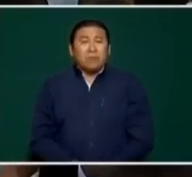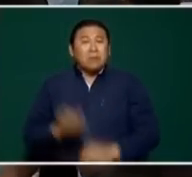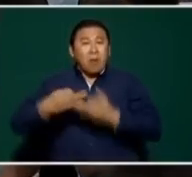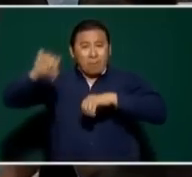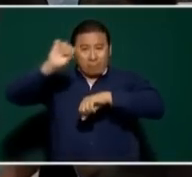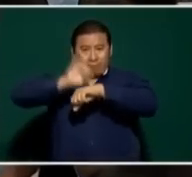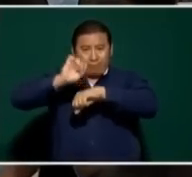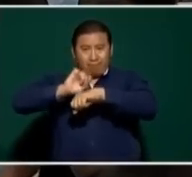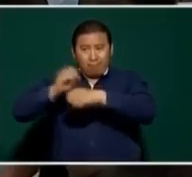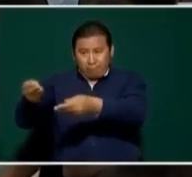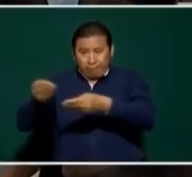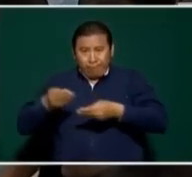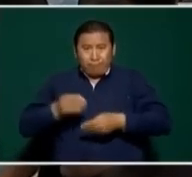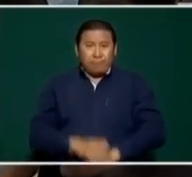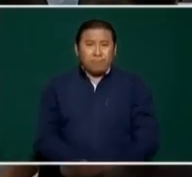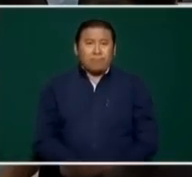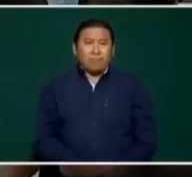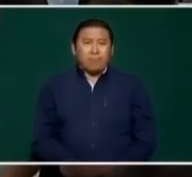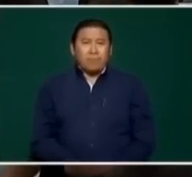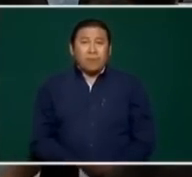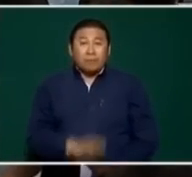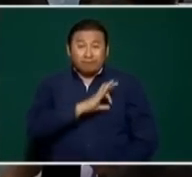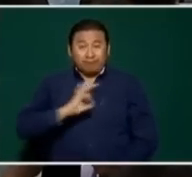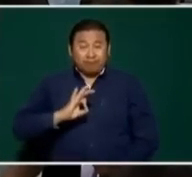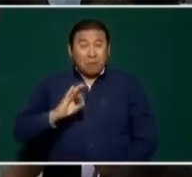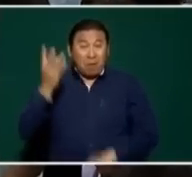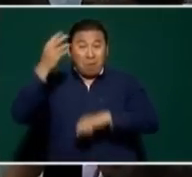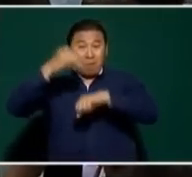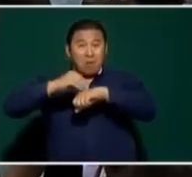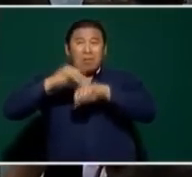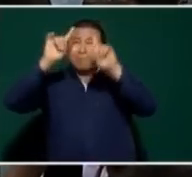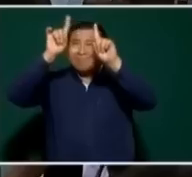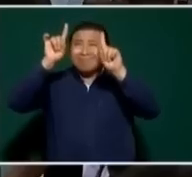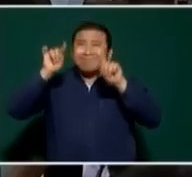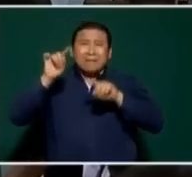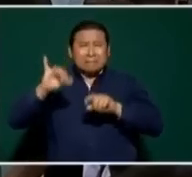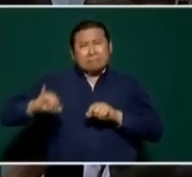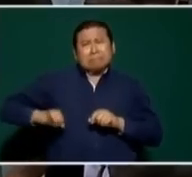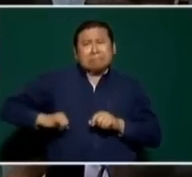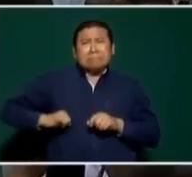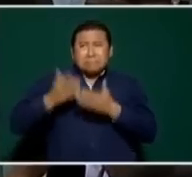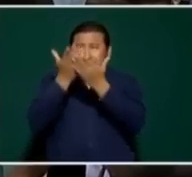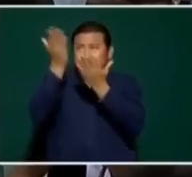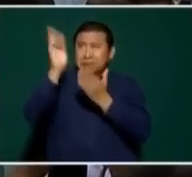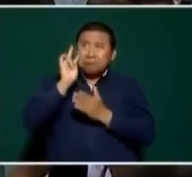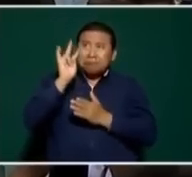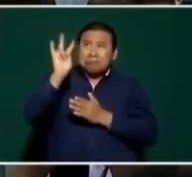de semana, si lo pueden poner. Esto es interesante.